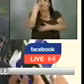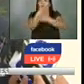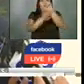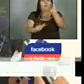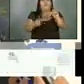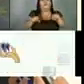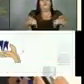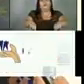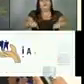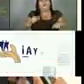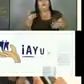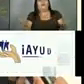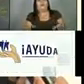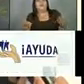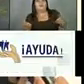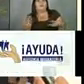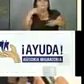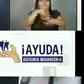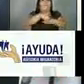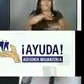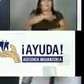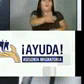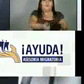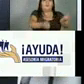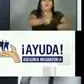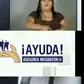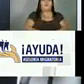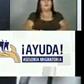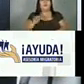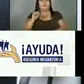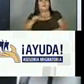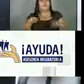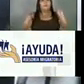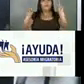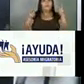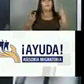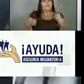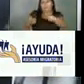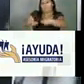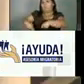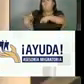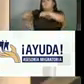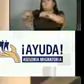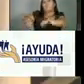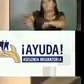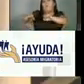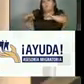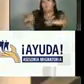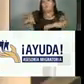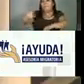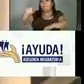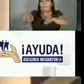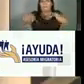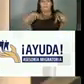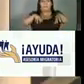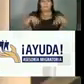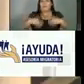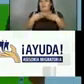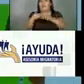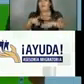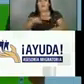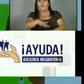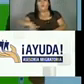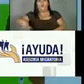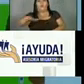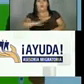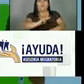tiene un importante componente de vehículos usados. En ese sentido, se firmó una alianza para desplegar una red de electrolineras en diferentes puntos